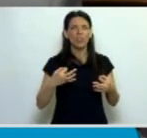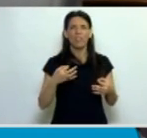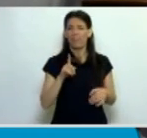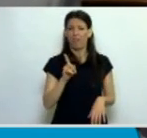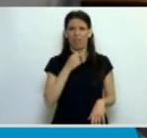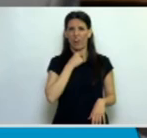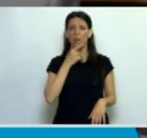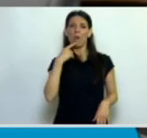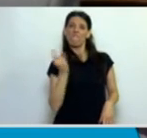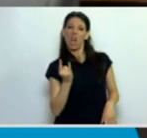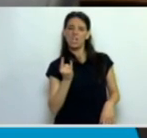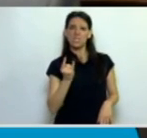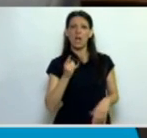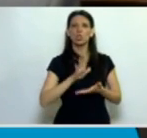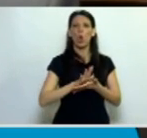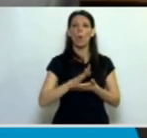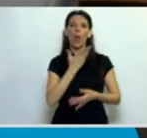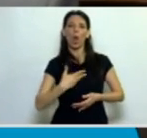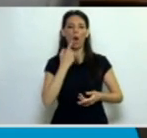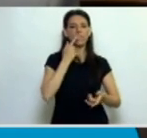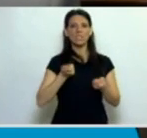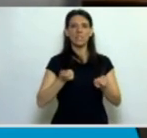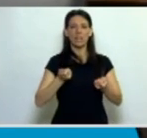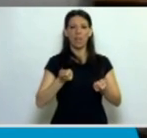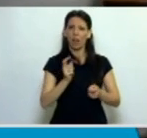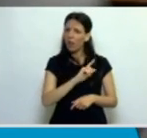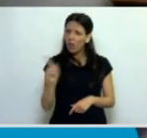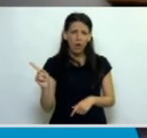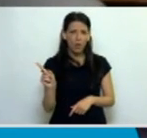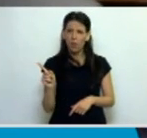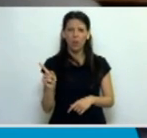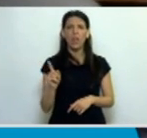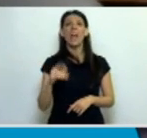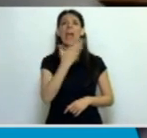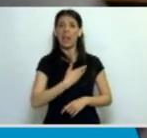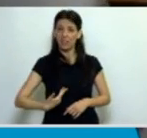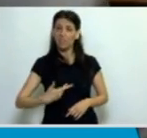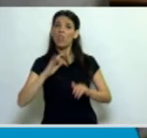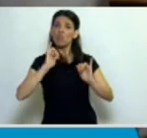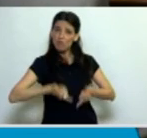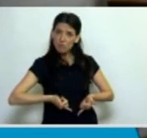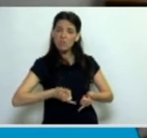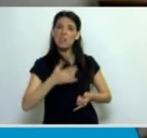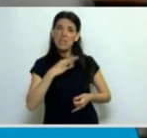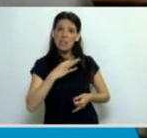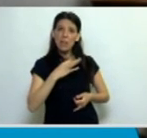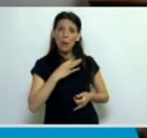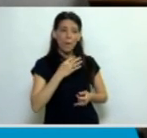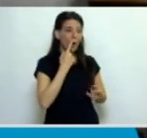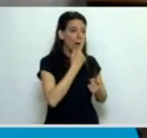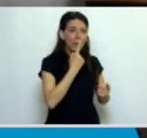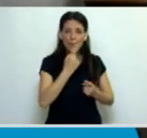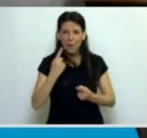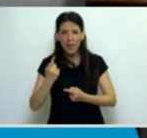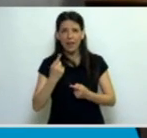farsa de control estatal, sino justamente que el Estado controle el conjunto de los resortes